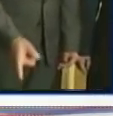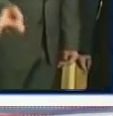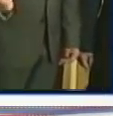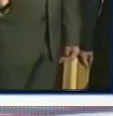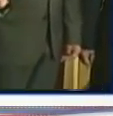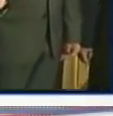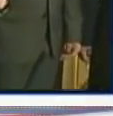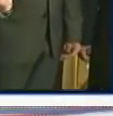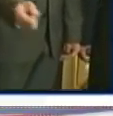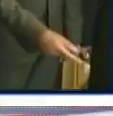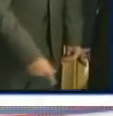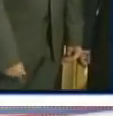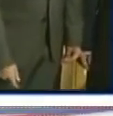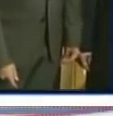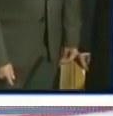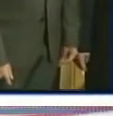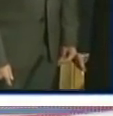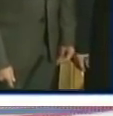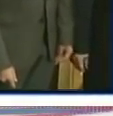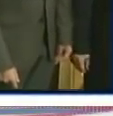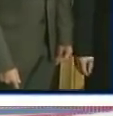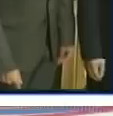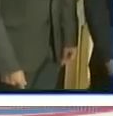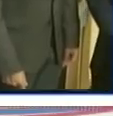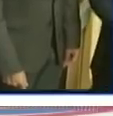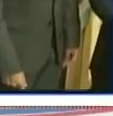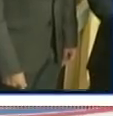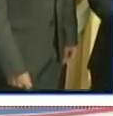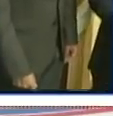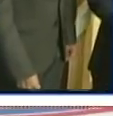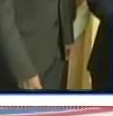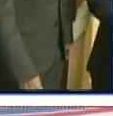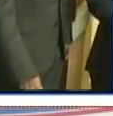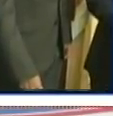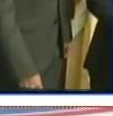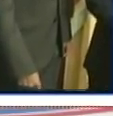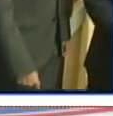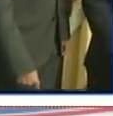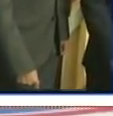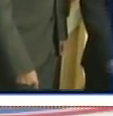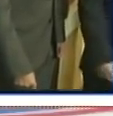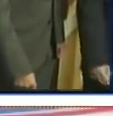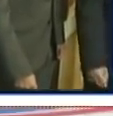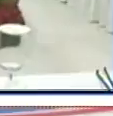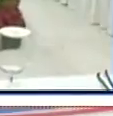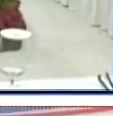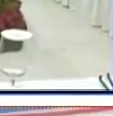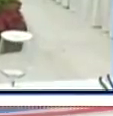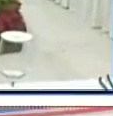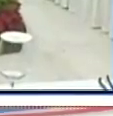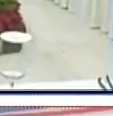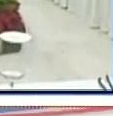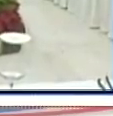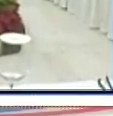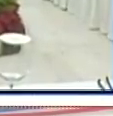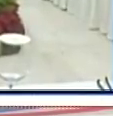paz. Es el diálogo, la palabra, la conversación, el entendimiento.